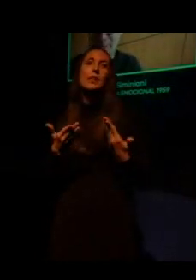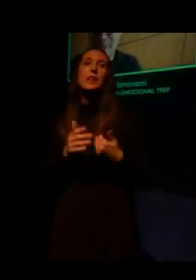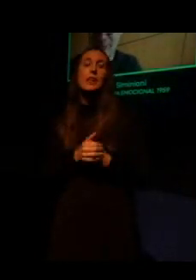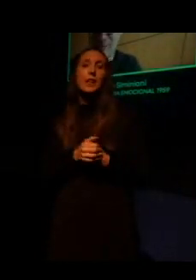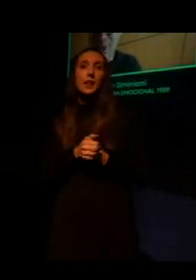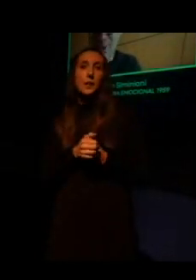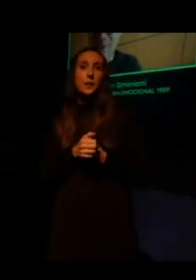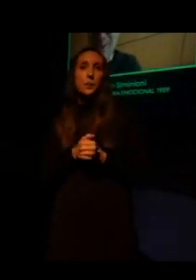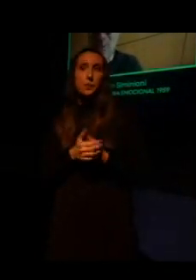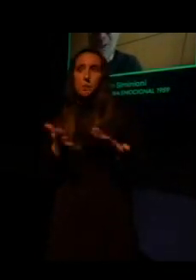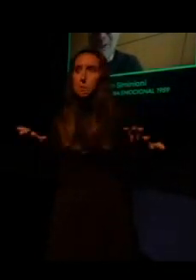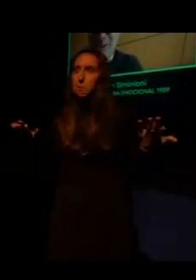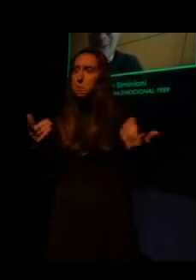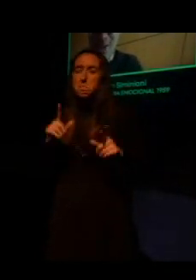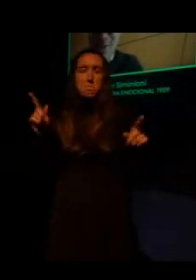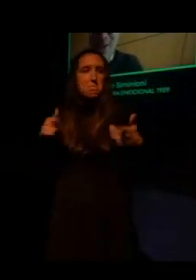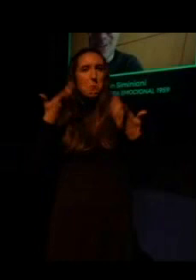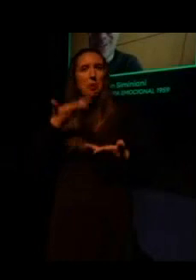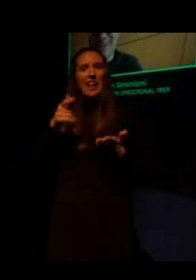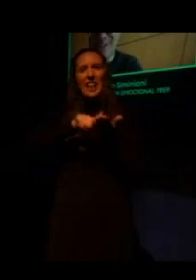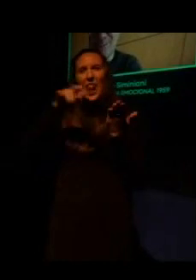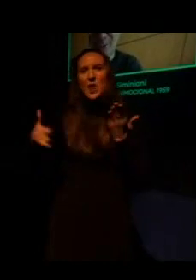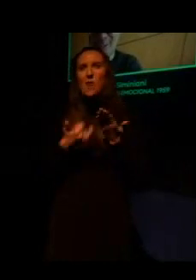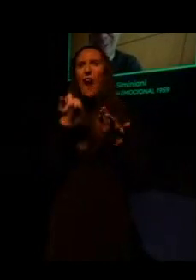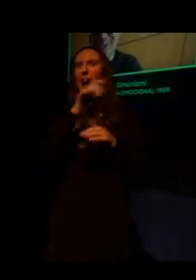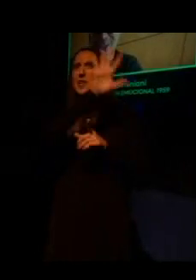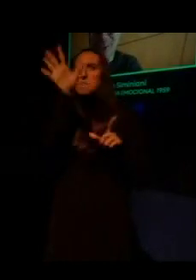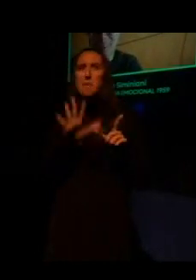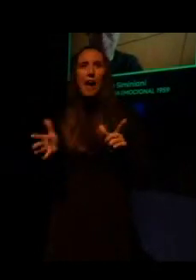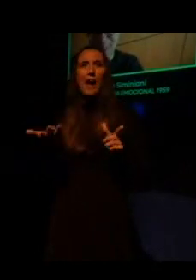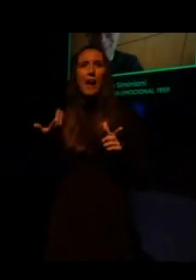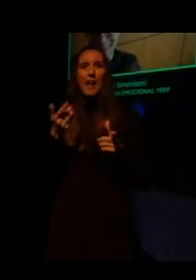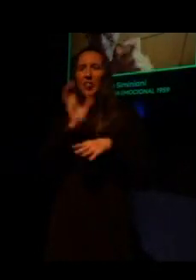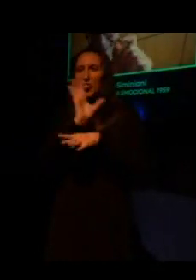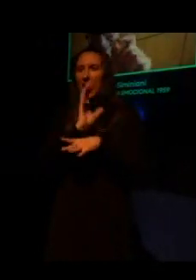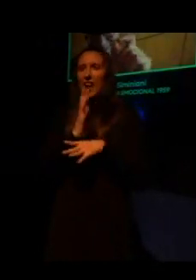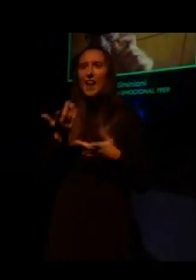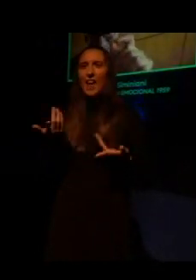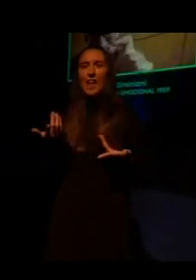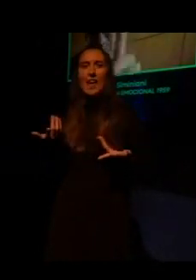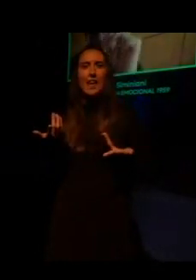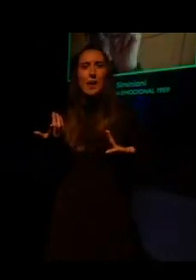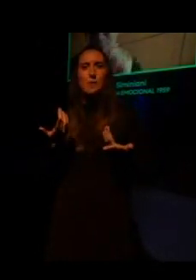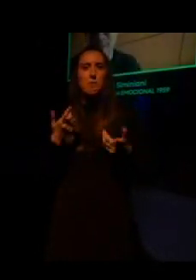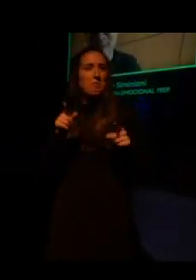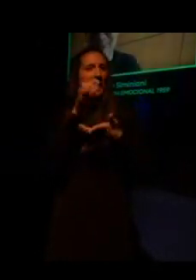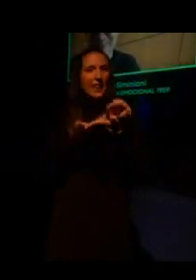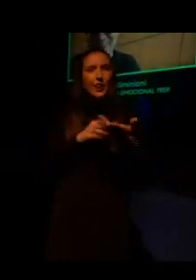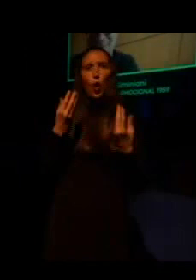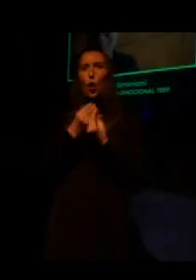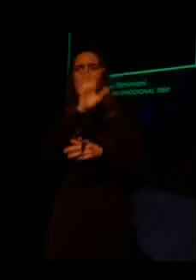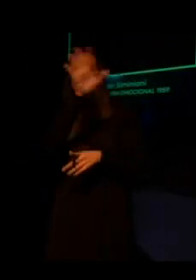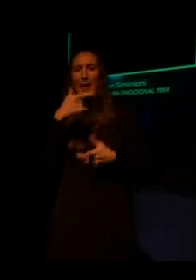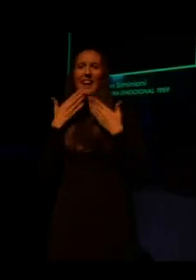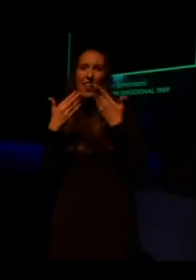Y arriba el lenguaje y arriba las imágenes, arriba el cine de texto e imagen.